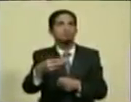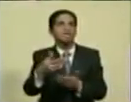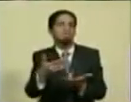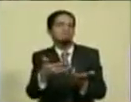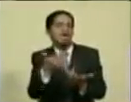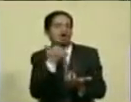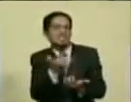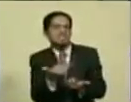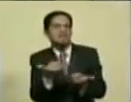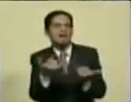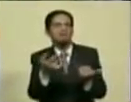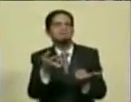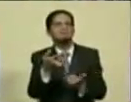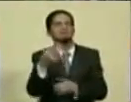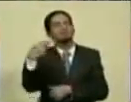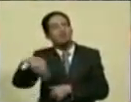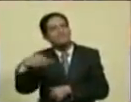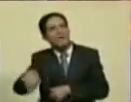y diciembre